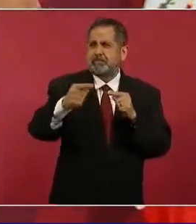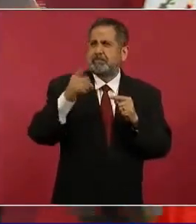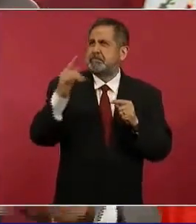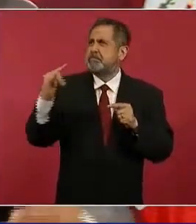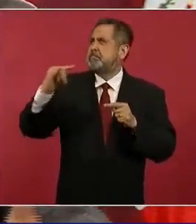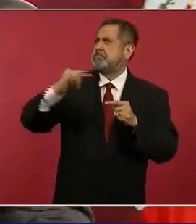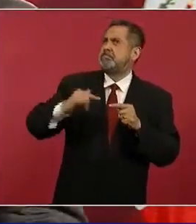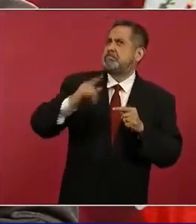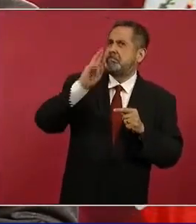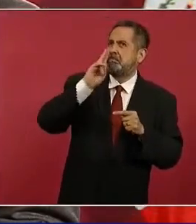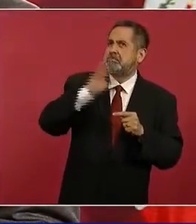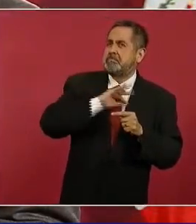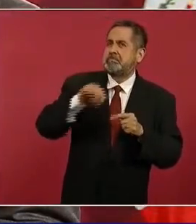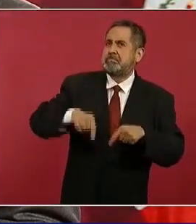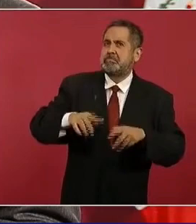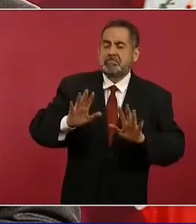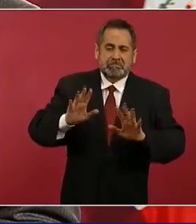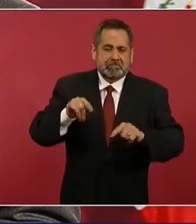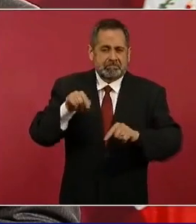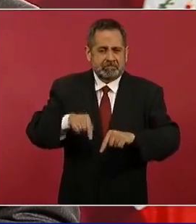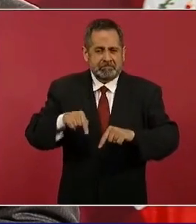aquí,